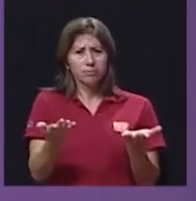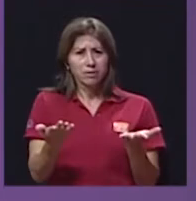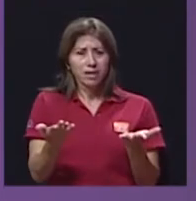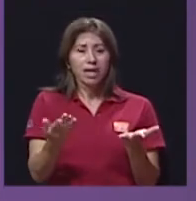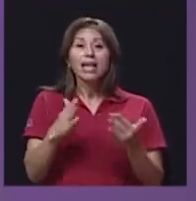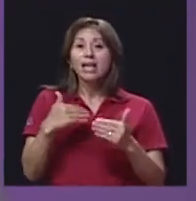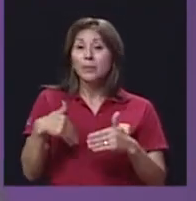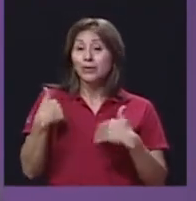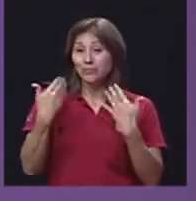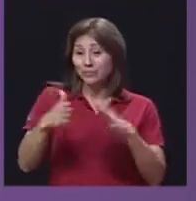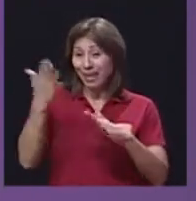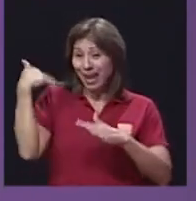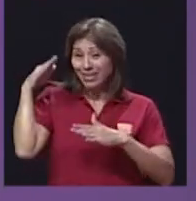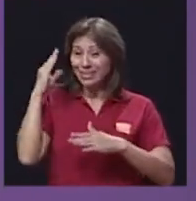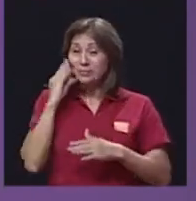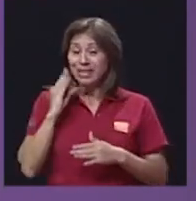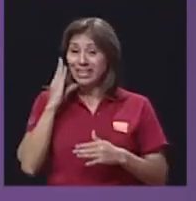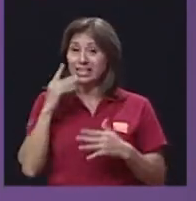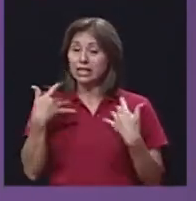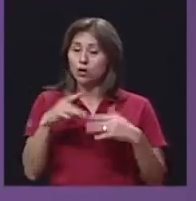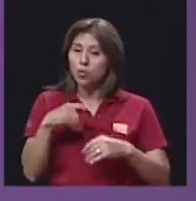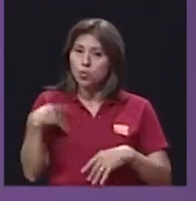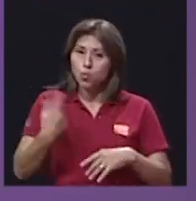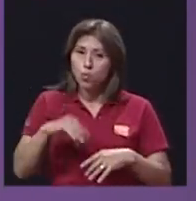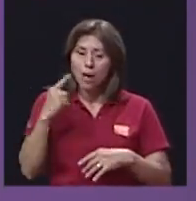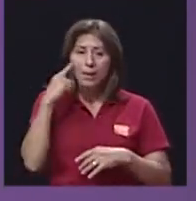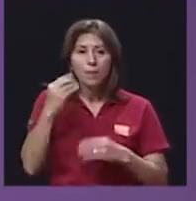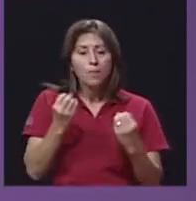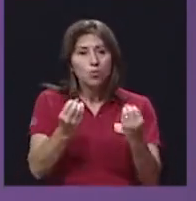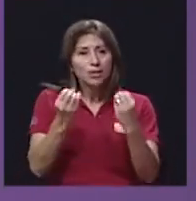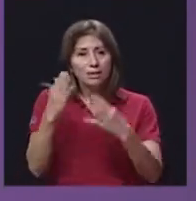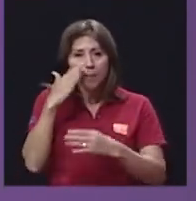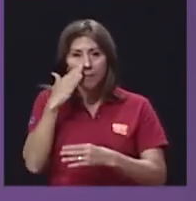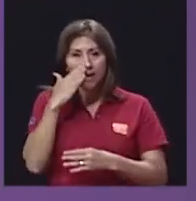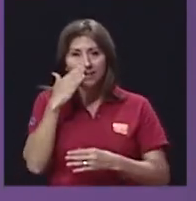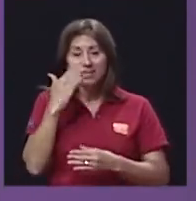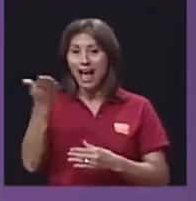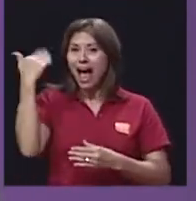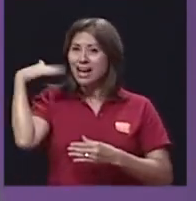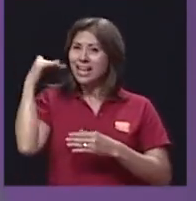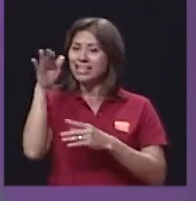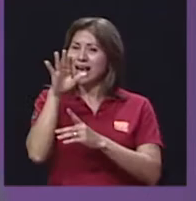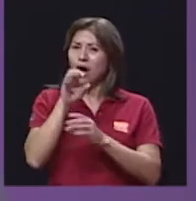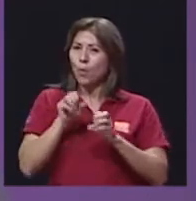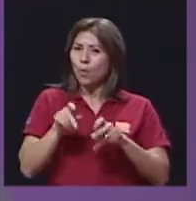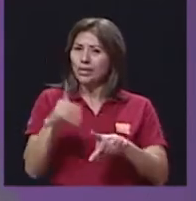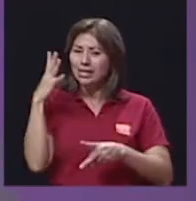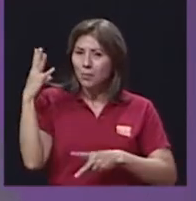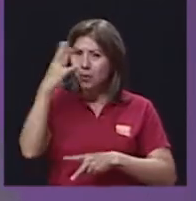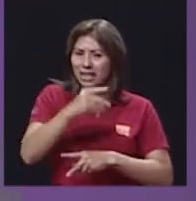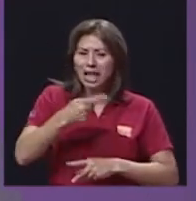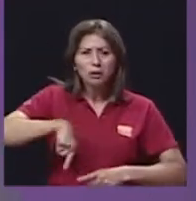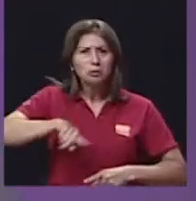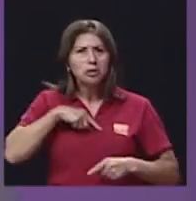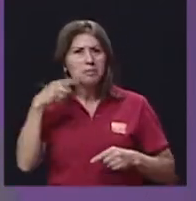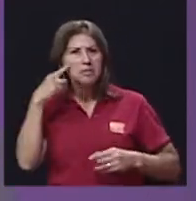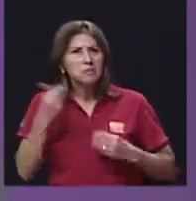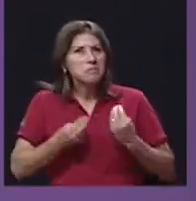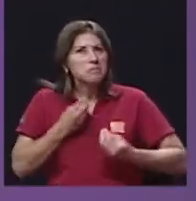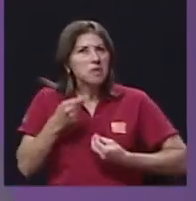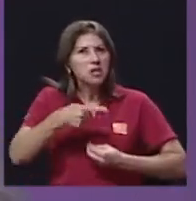después de aquella experiencia tan fuerte para muchas mamás te cuenta que yo tan bonito dijimos ok y como nos seguimos hablando y que